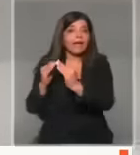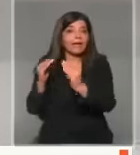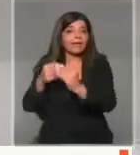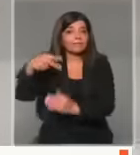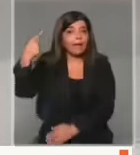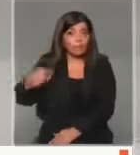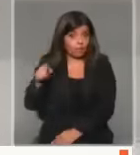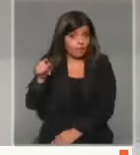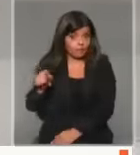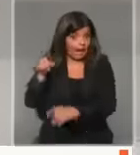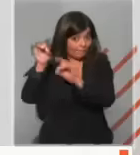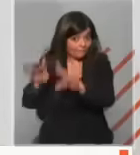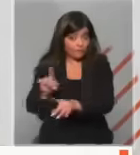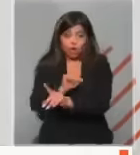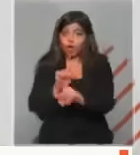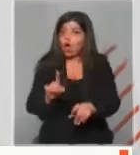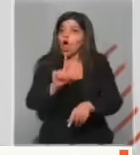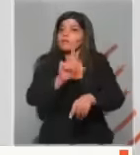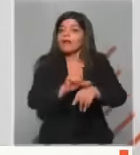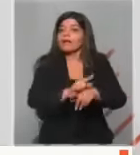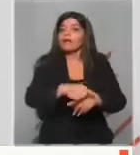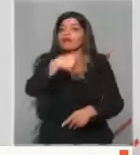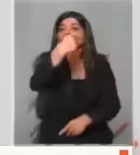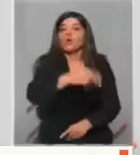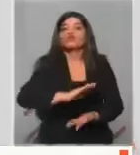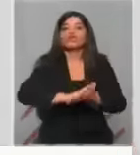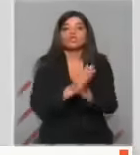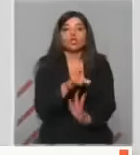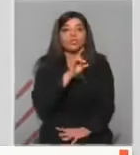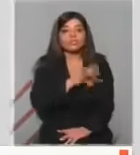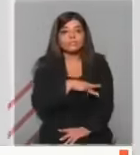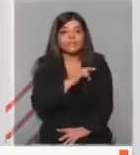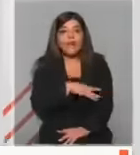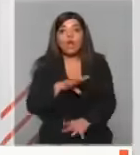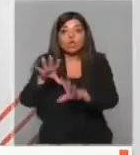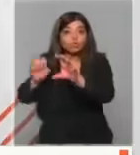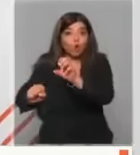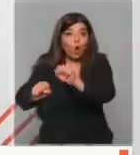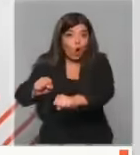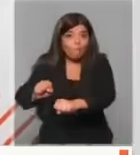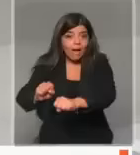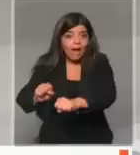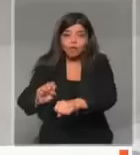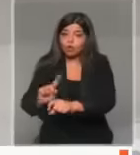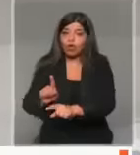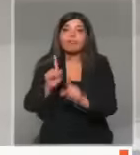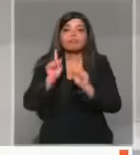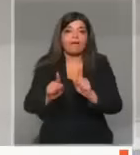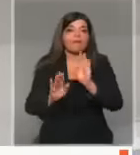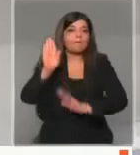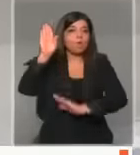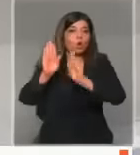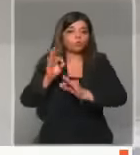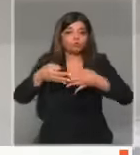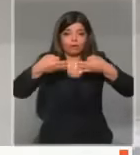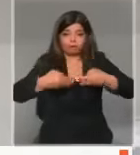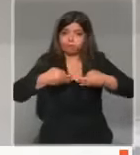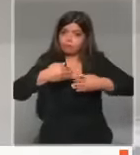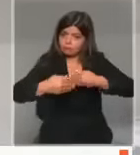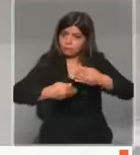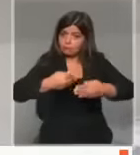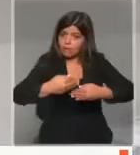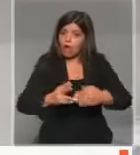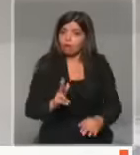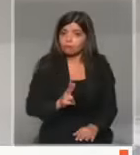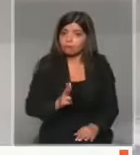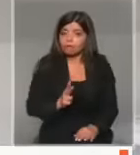que pertenecen a todos los chilenos. No hay que saltarse la fila, no hay que tomarse los terrenos, hay que postular como corresponde y hacer los procesos como corresponden,